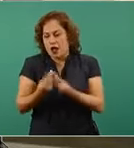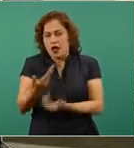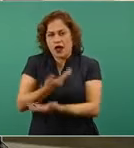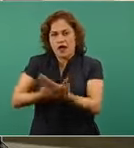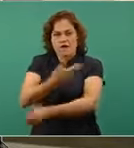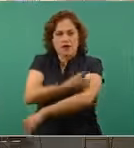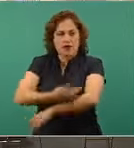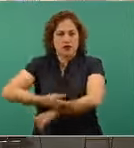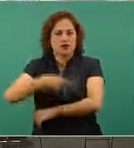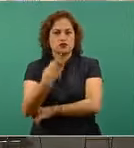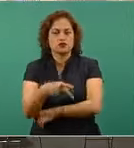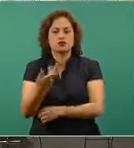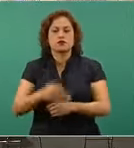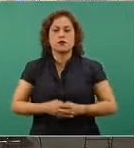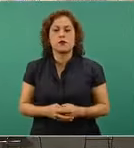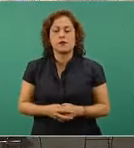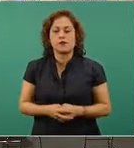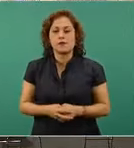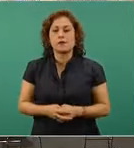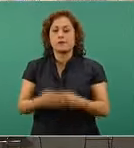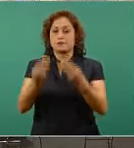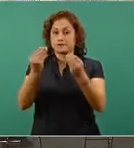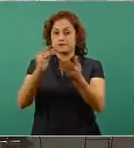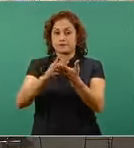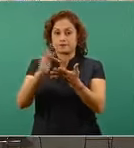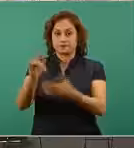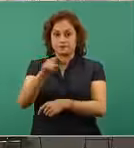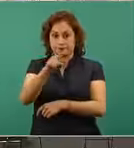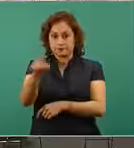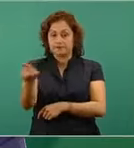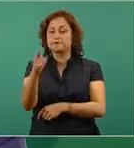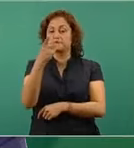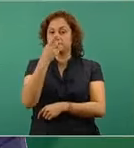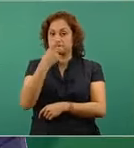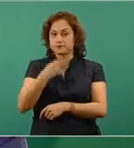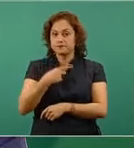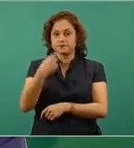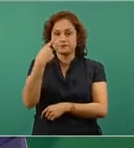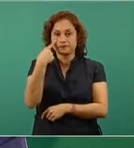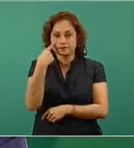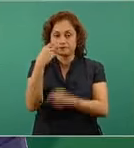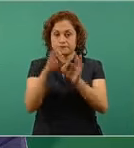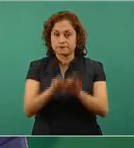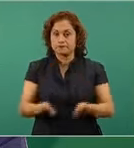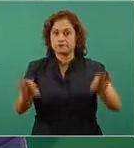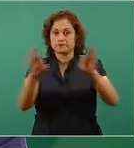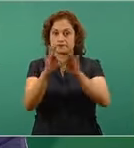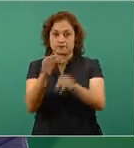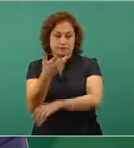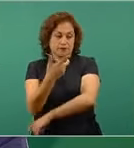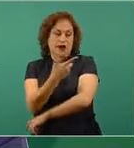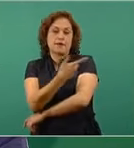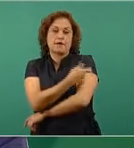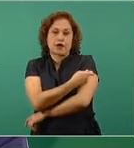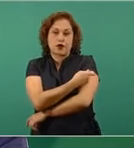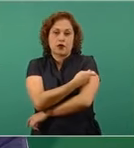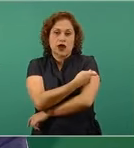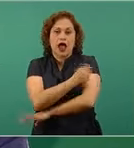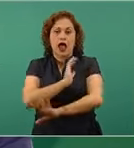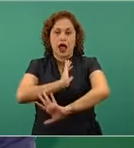su familia. Muchas gracias. Esto es importante no perderlo de vista, no olvidarlo. La vacuna no protege